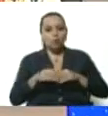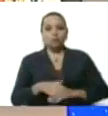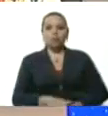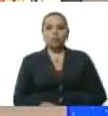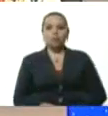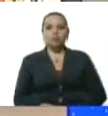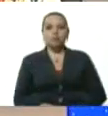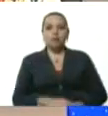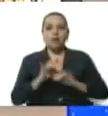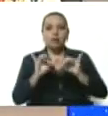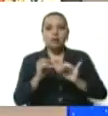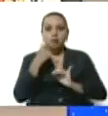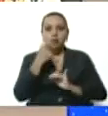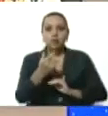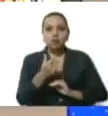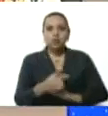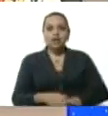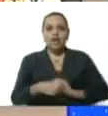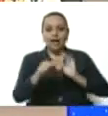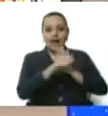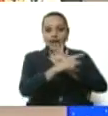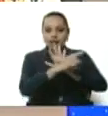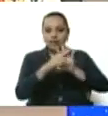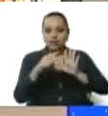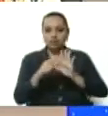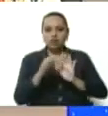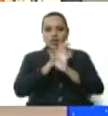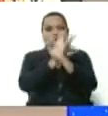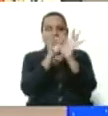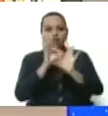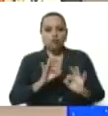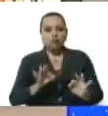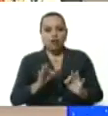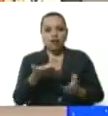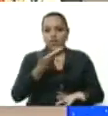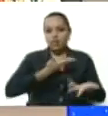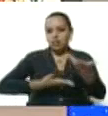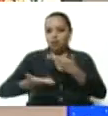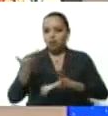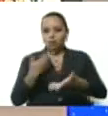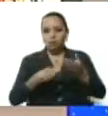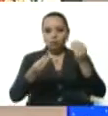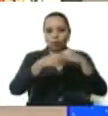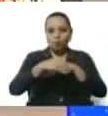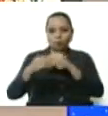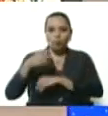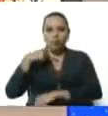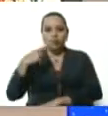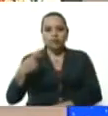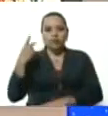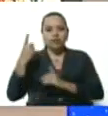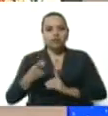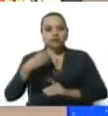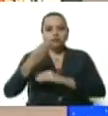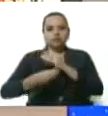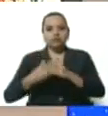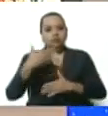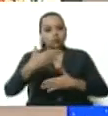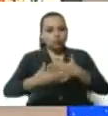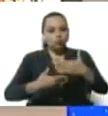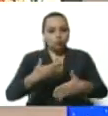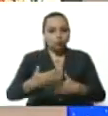además este artículo que los mecanismos de negociación política deben darse de forma